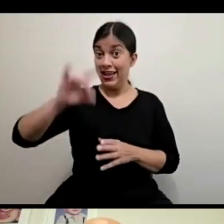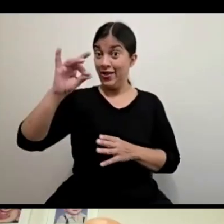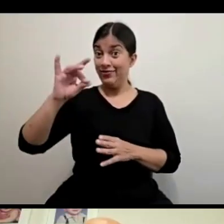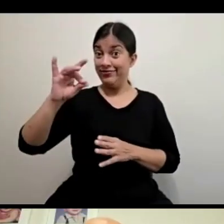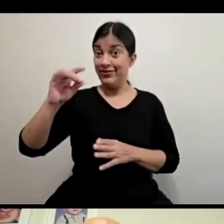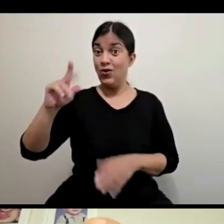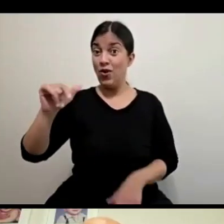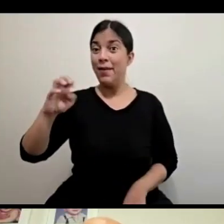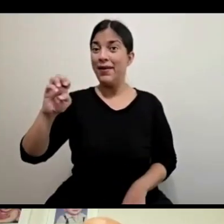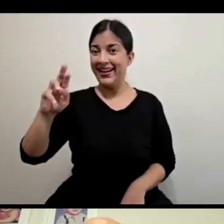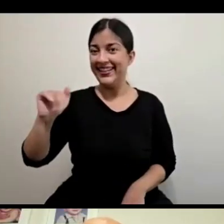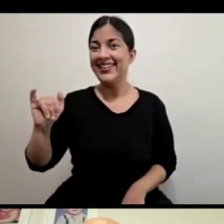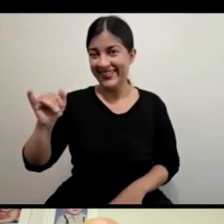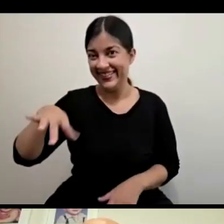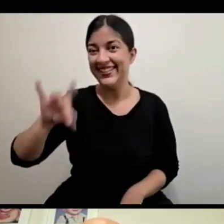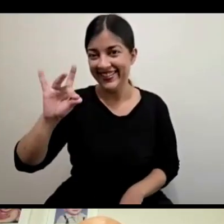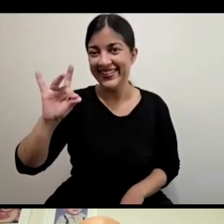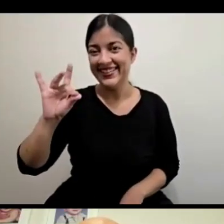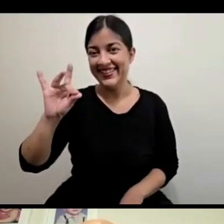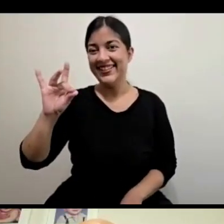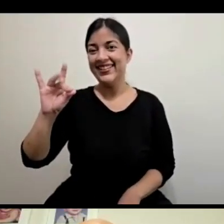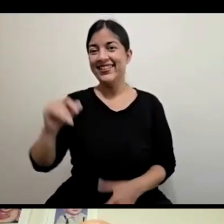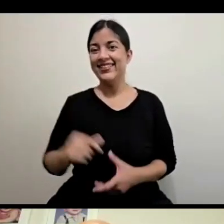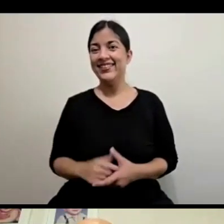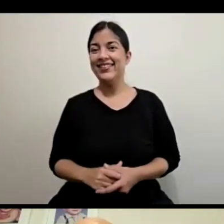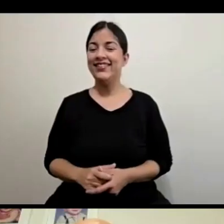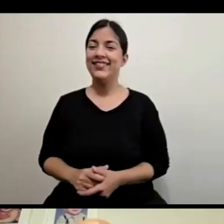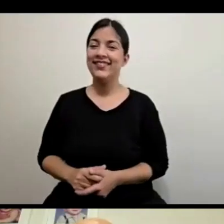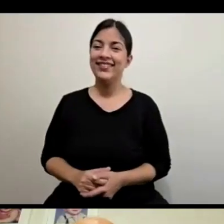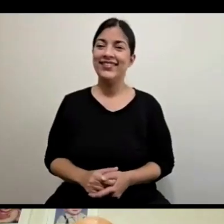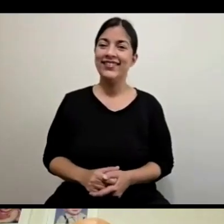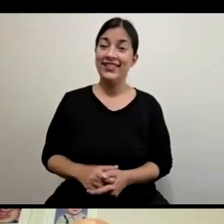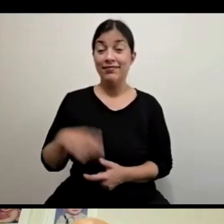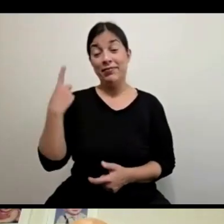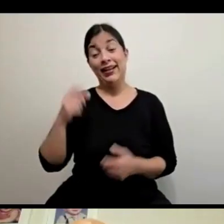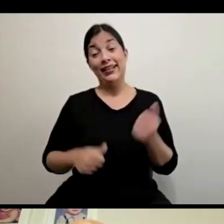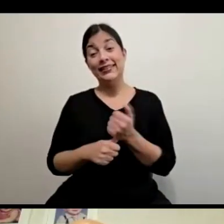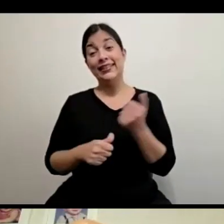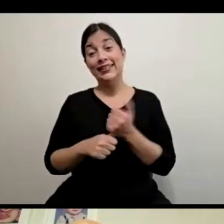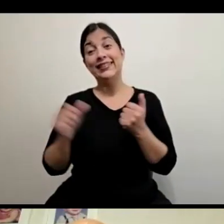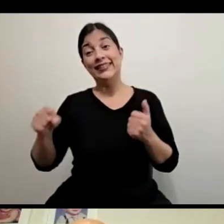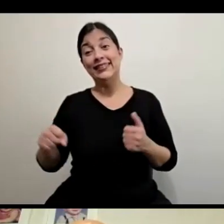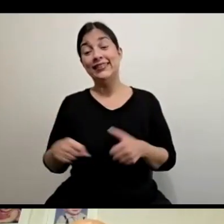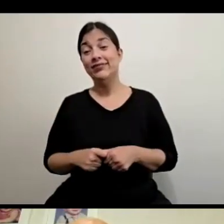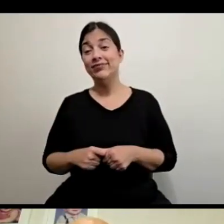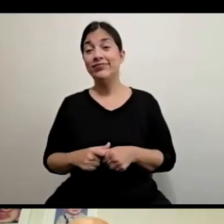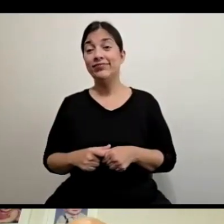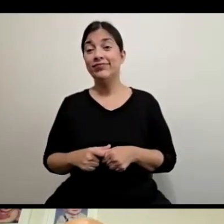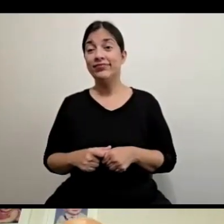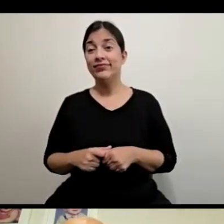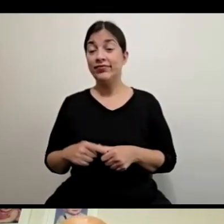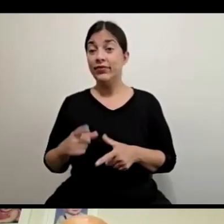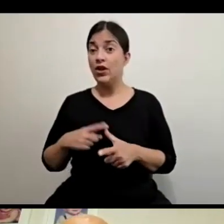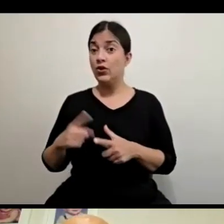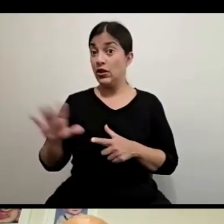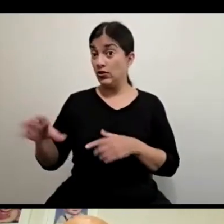su asistente de cátedra, al fin y al cabo, me puso. Sí, asistente de cátedra. Y entonces este saloncito que tú